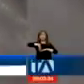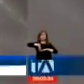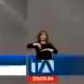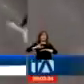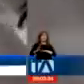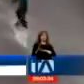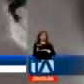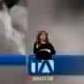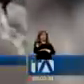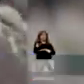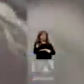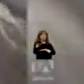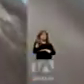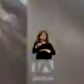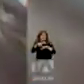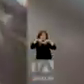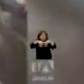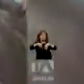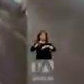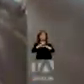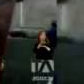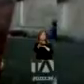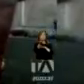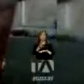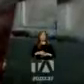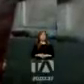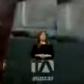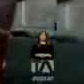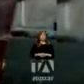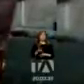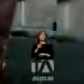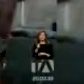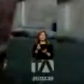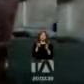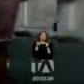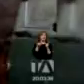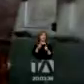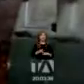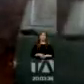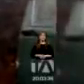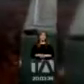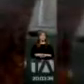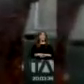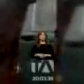fueron parte de lo que dejó el aguacero. Rápido, pero intenso.